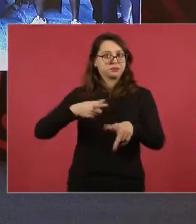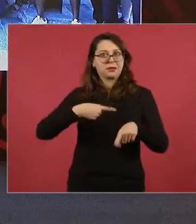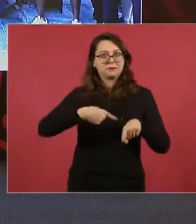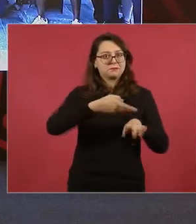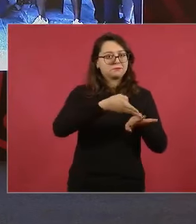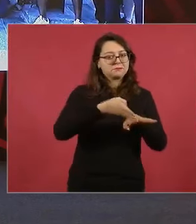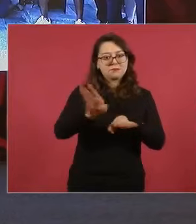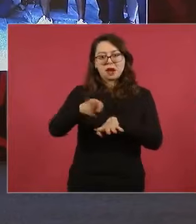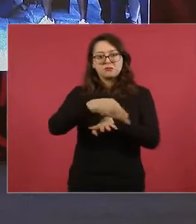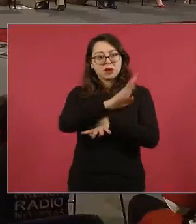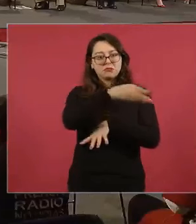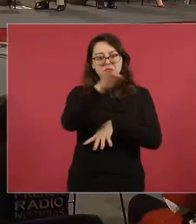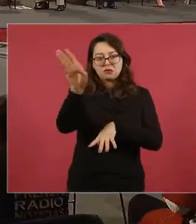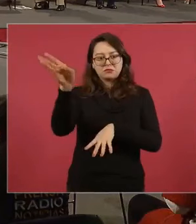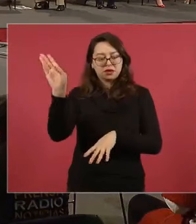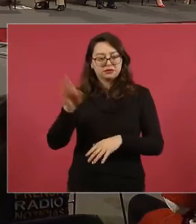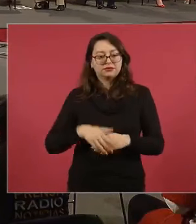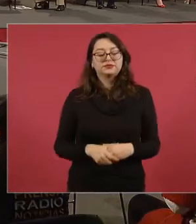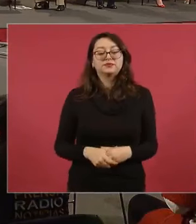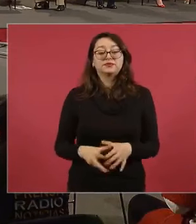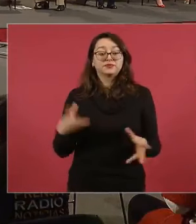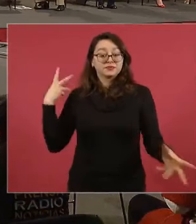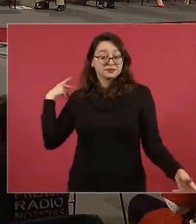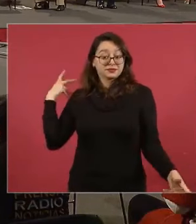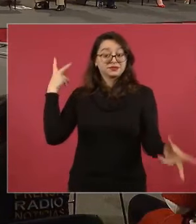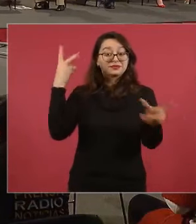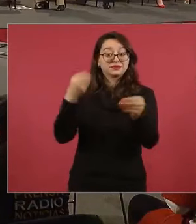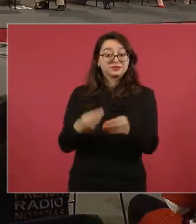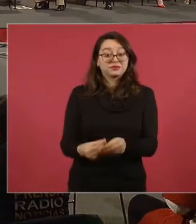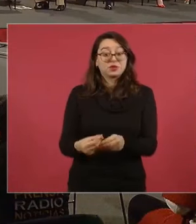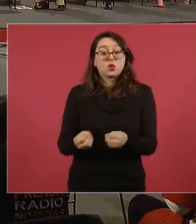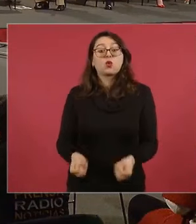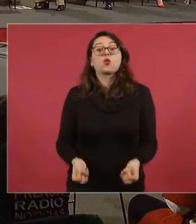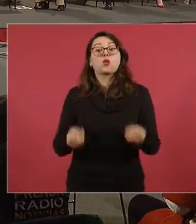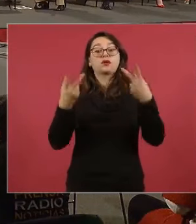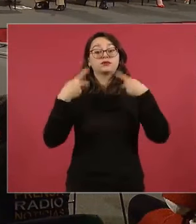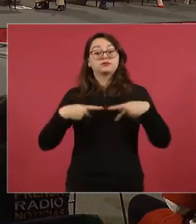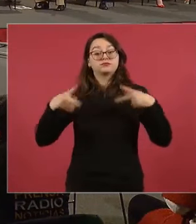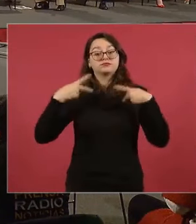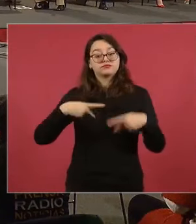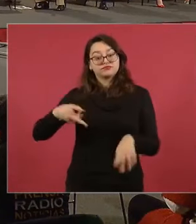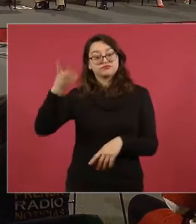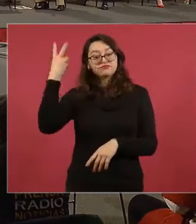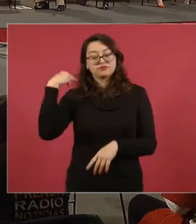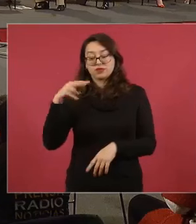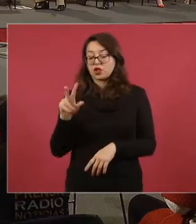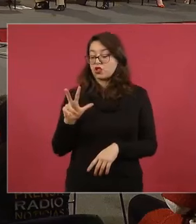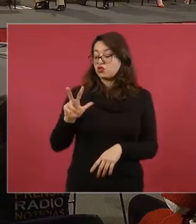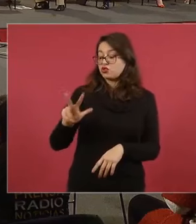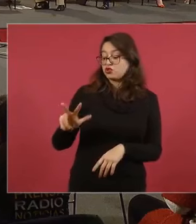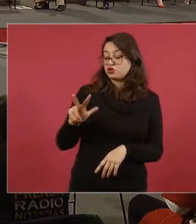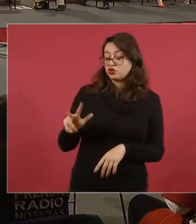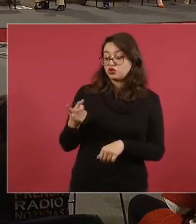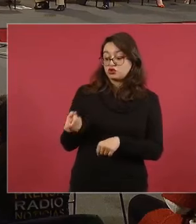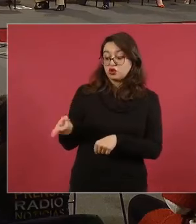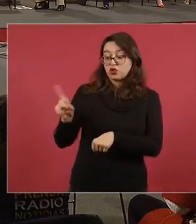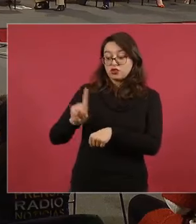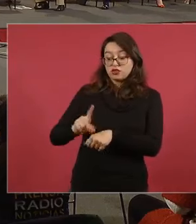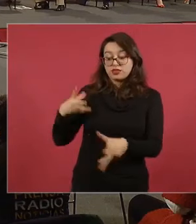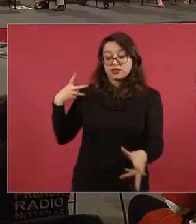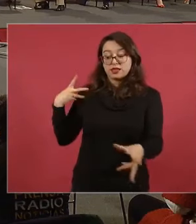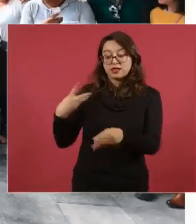por favor, ¿cuántos pasajeros hemos trasladado? Hemos trasladado un total en 18 días de operación, hemos realizado